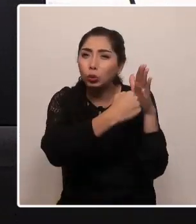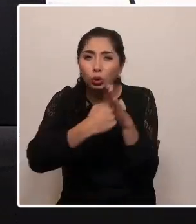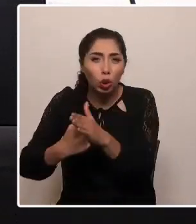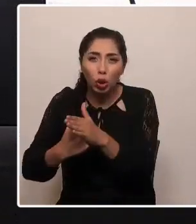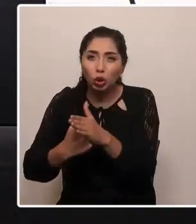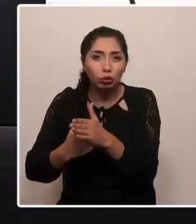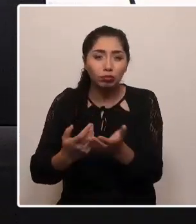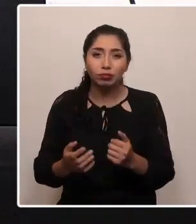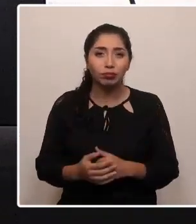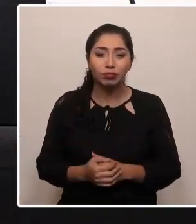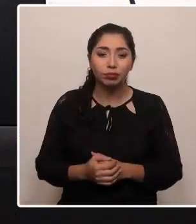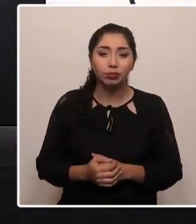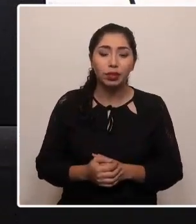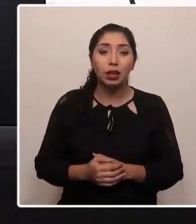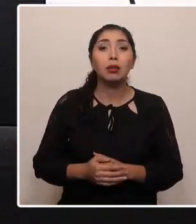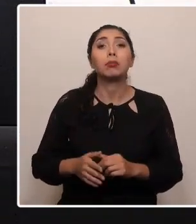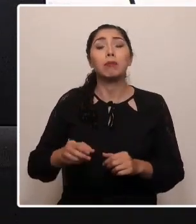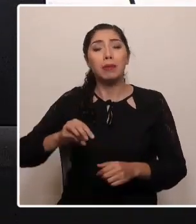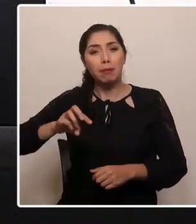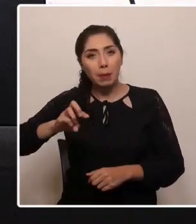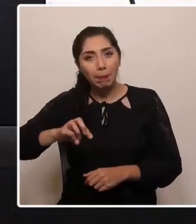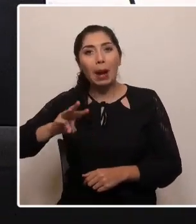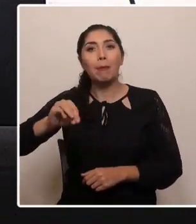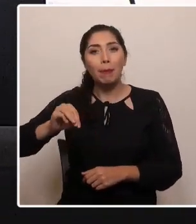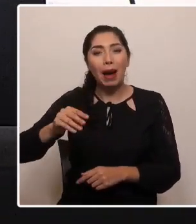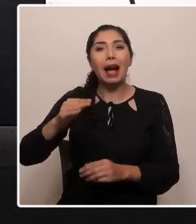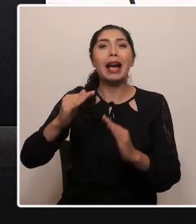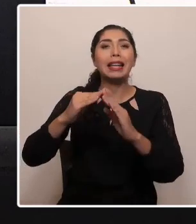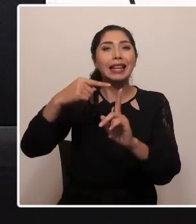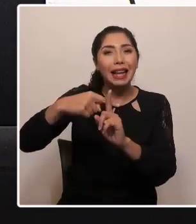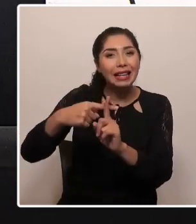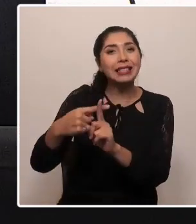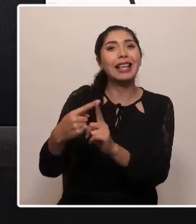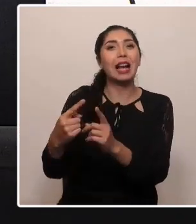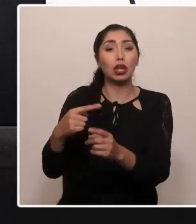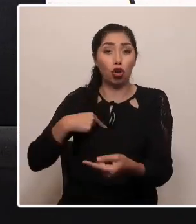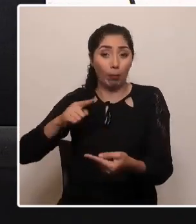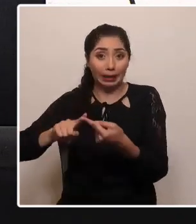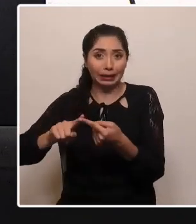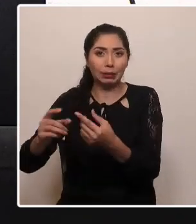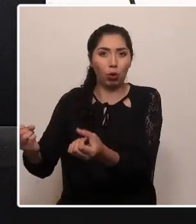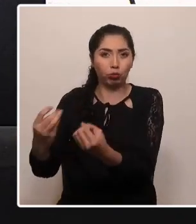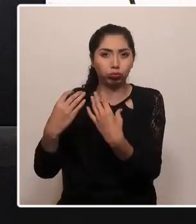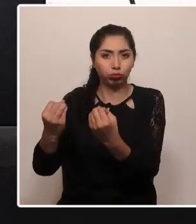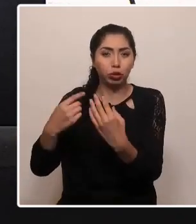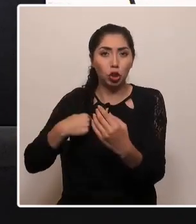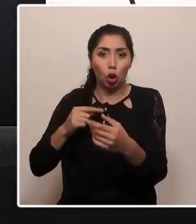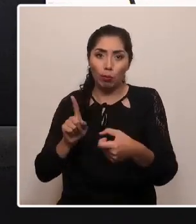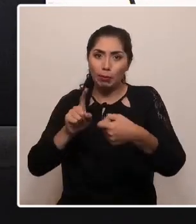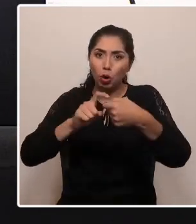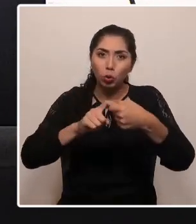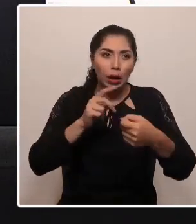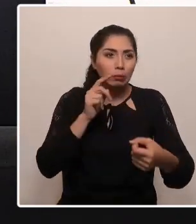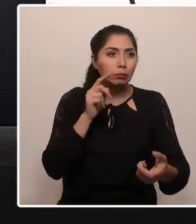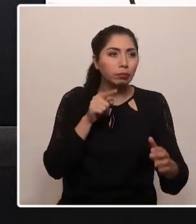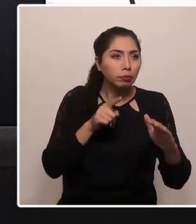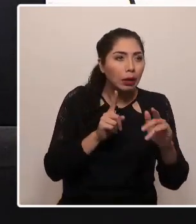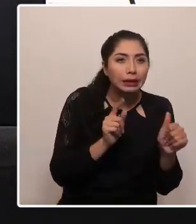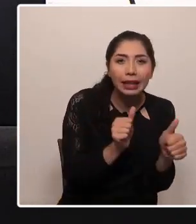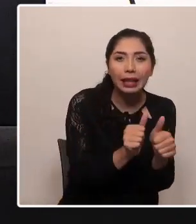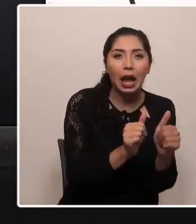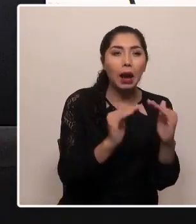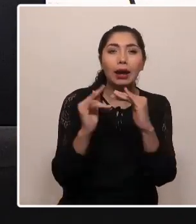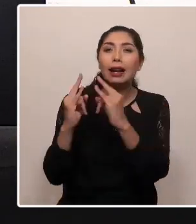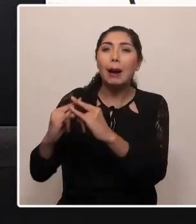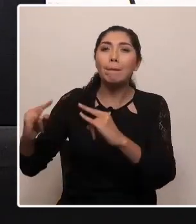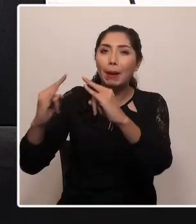ellos. Gracias a mis padres, educadores, a la iglesia en la que participo, me involucré en los campamentos de inicio de los 70, en la brutalidad de las erradicaciones